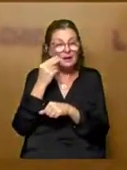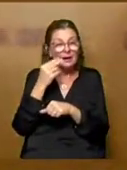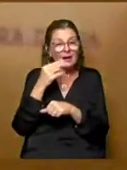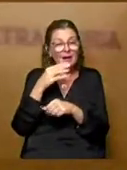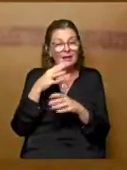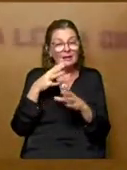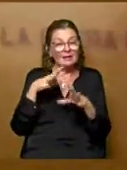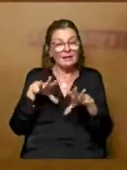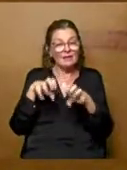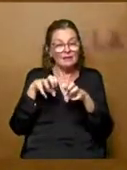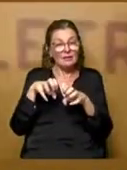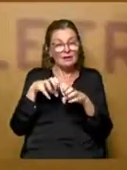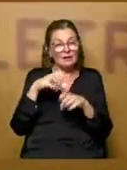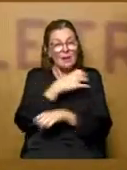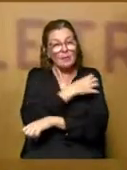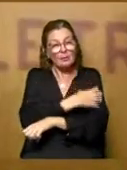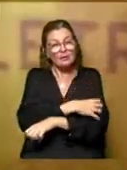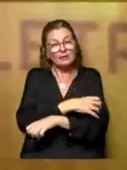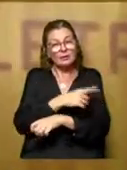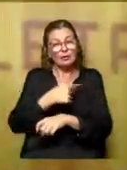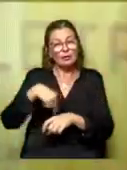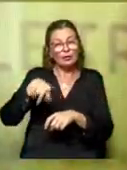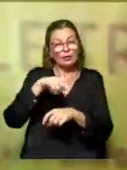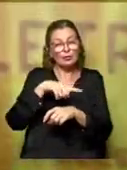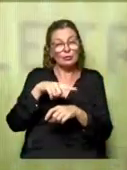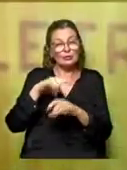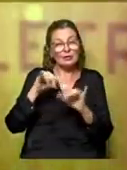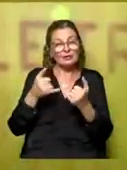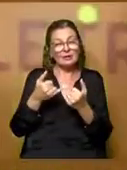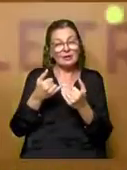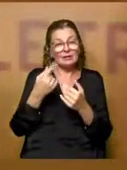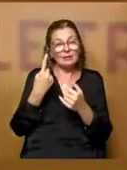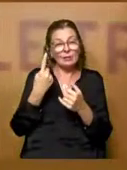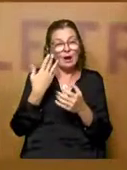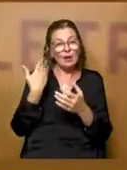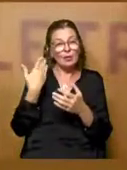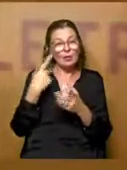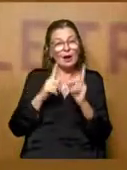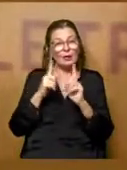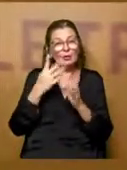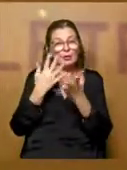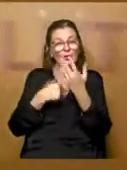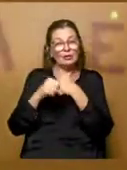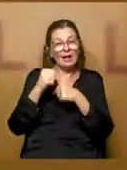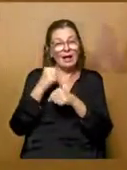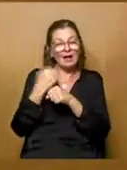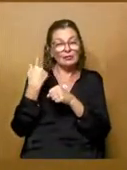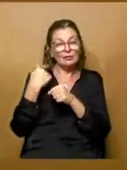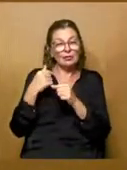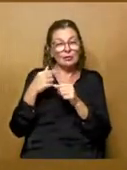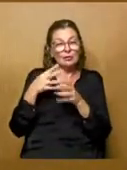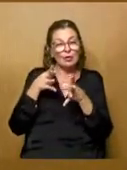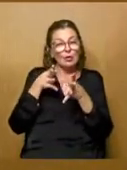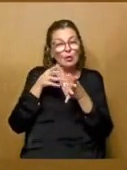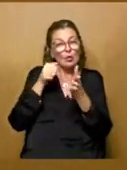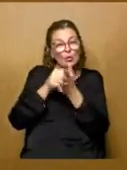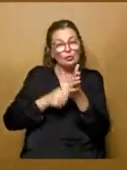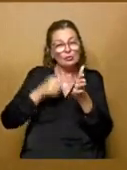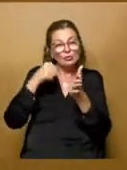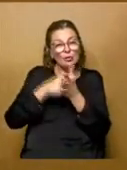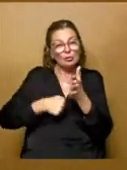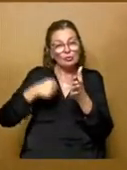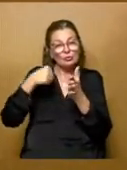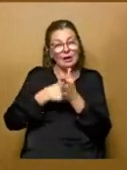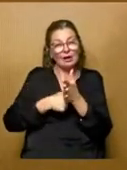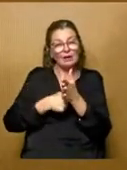asentamientos? Sí, nosotras hace ya unos años que estamos organizadas, unidas, luchando por medidas integrales